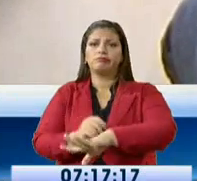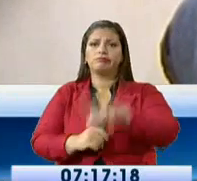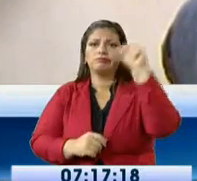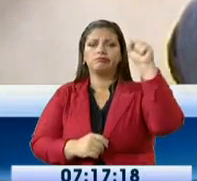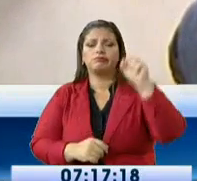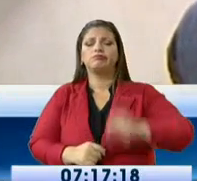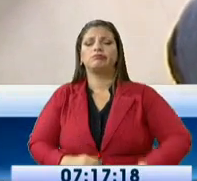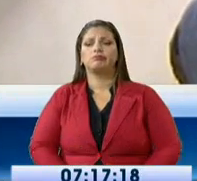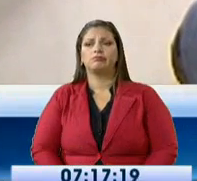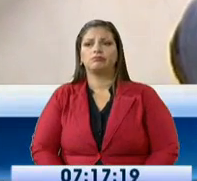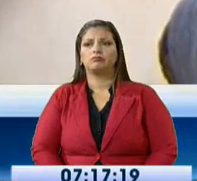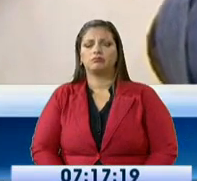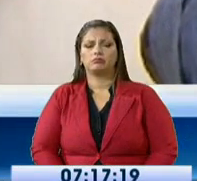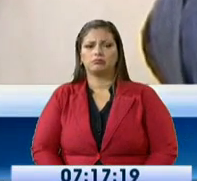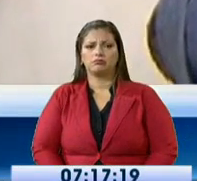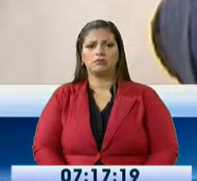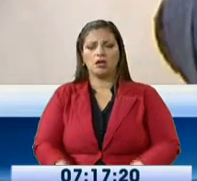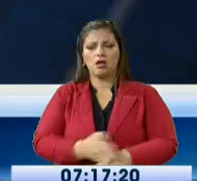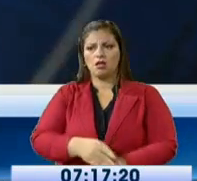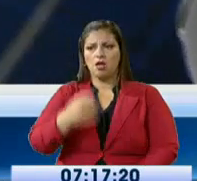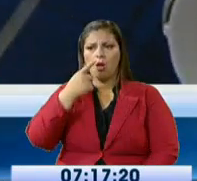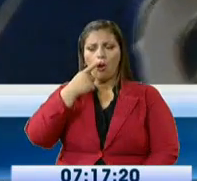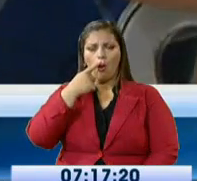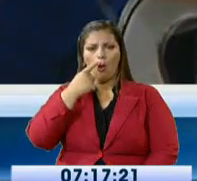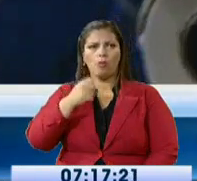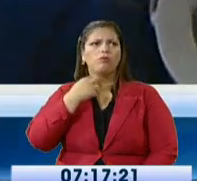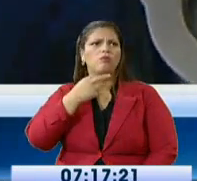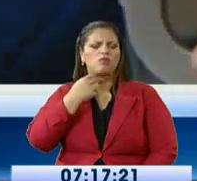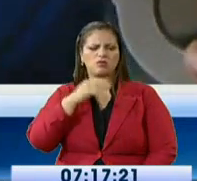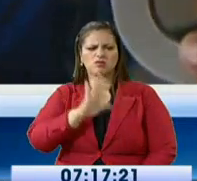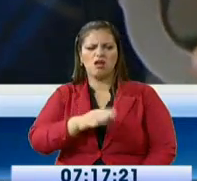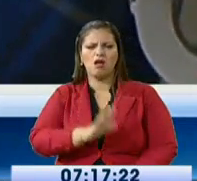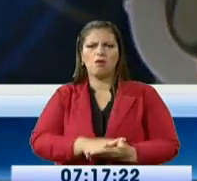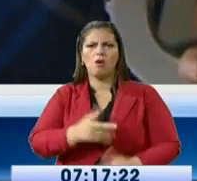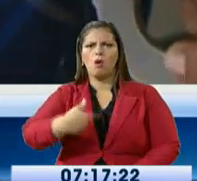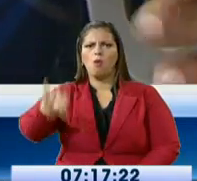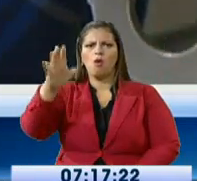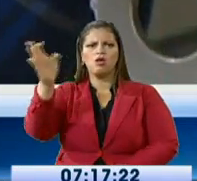al triunfo, que iban a hacer unas vueltas, unas encomiendas. Informó Jorge Salazar.